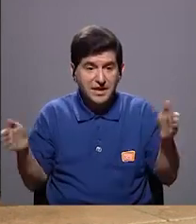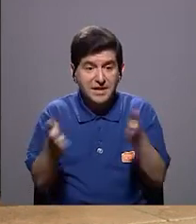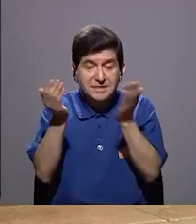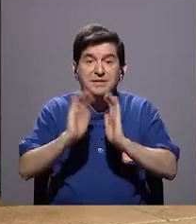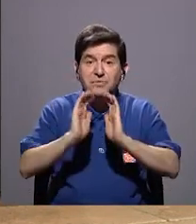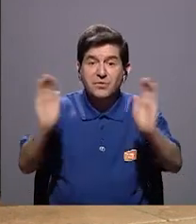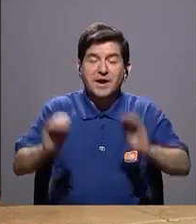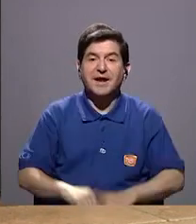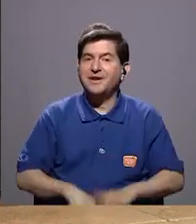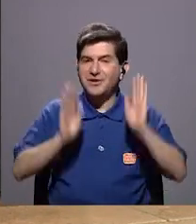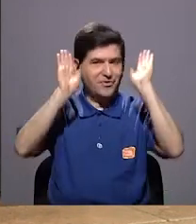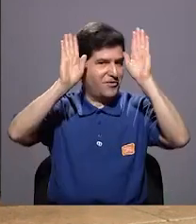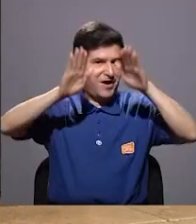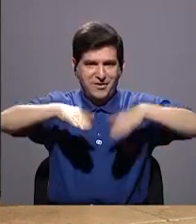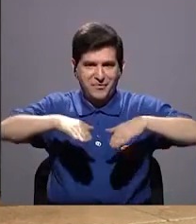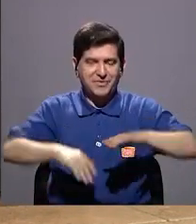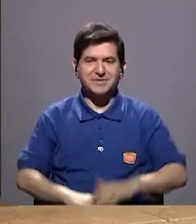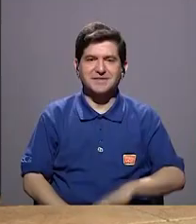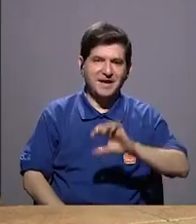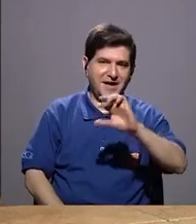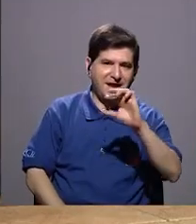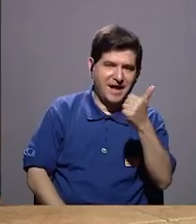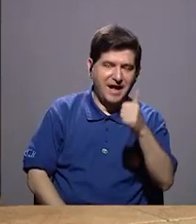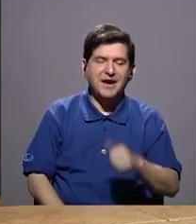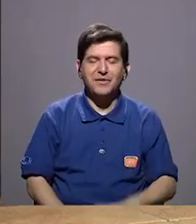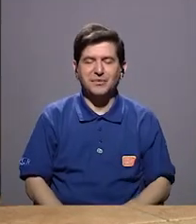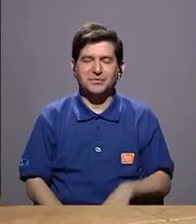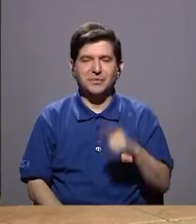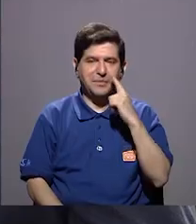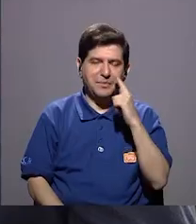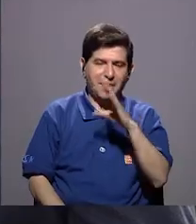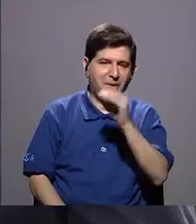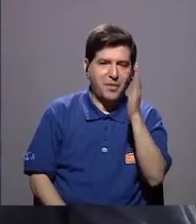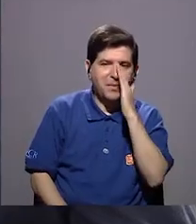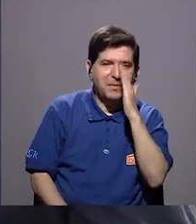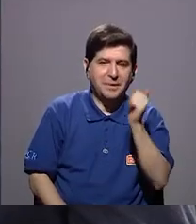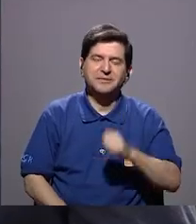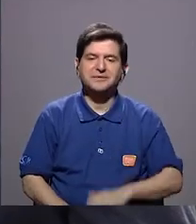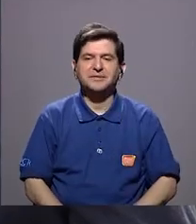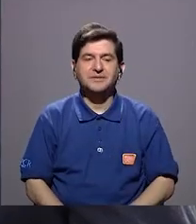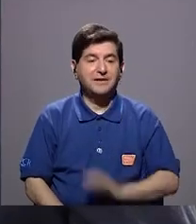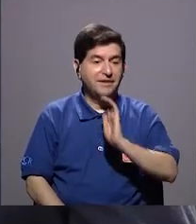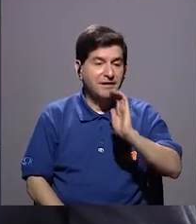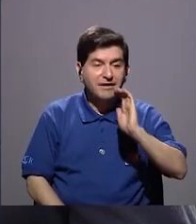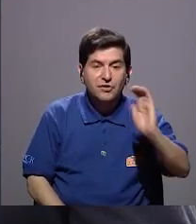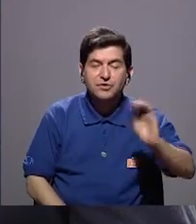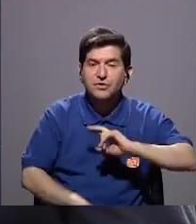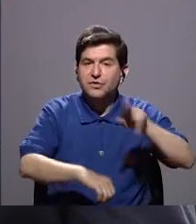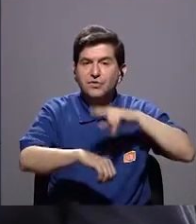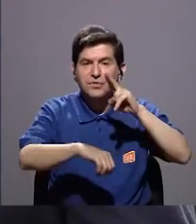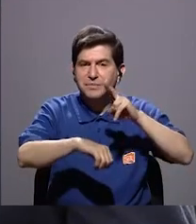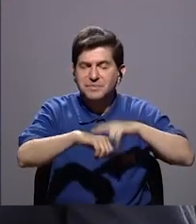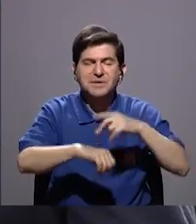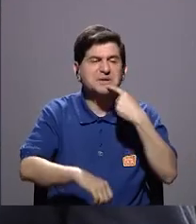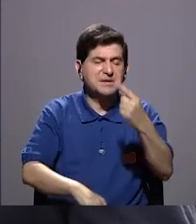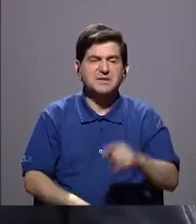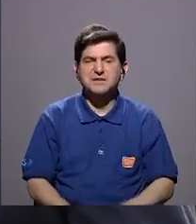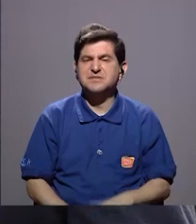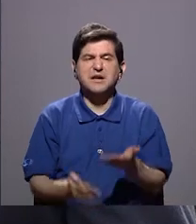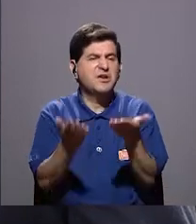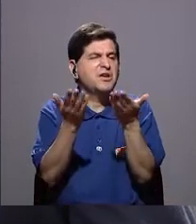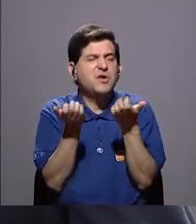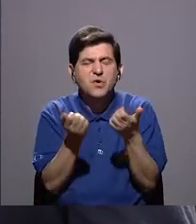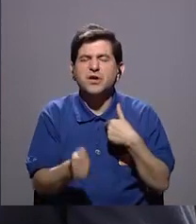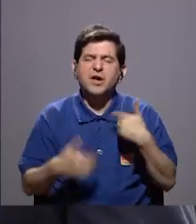incentivar al niño a desobedecer al otro progenitor. ¿Okay? Entonces, estos niños que ocasionalmente el niño nos diga,